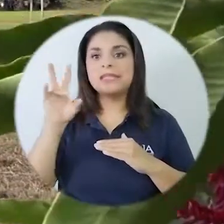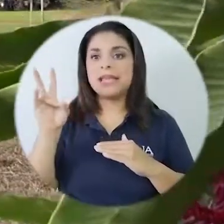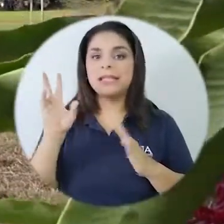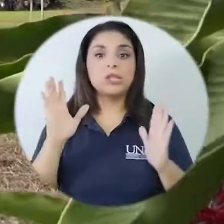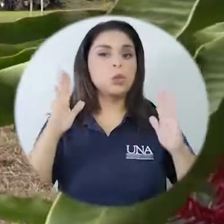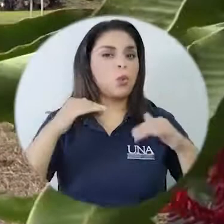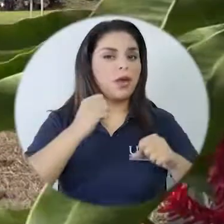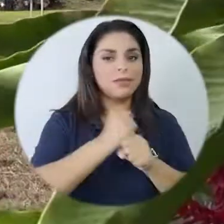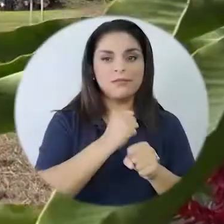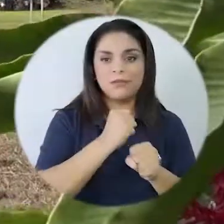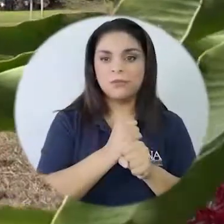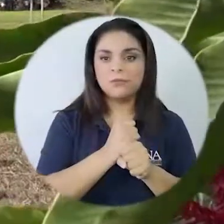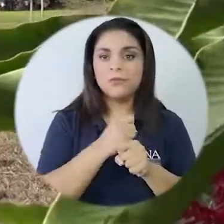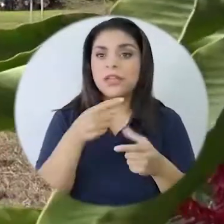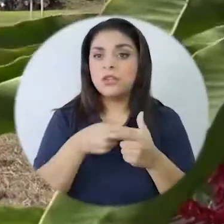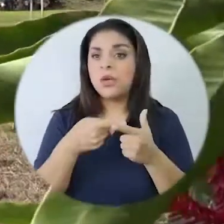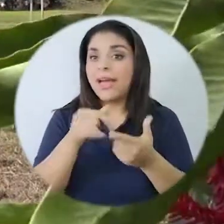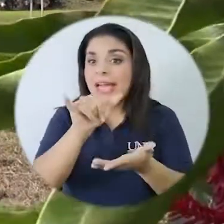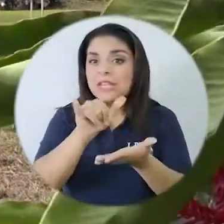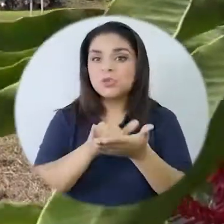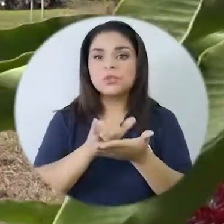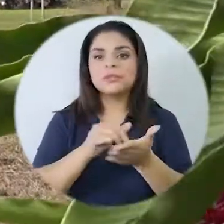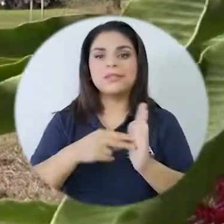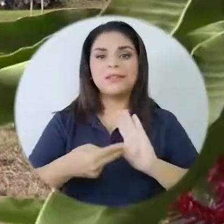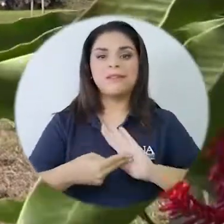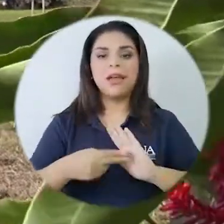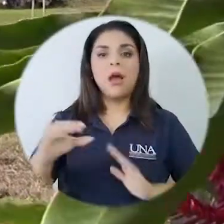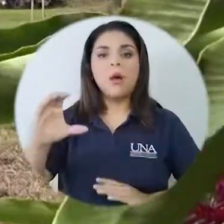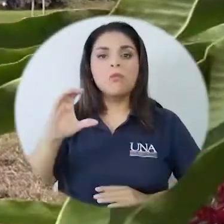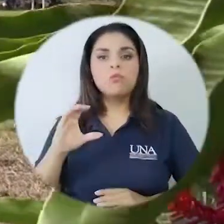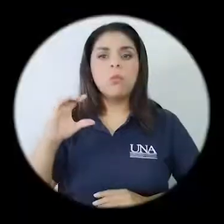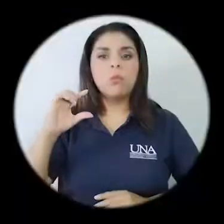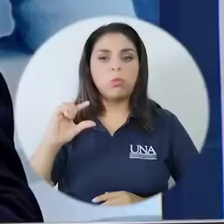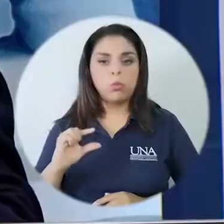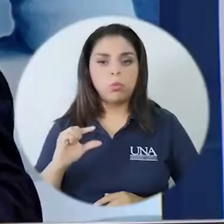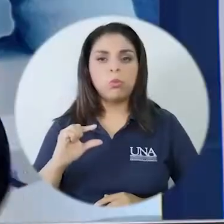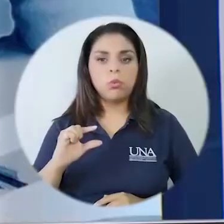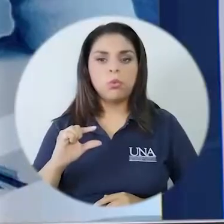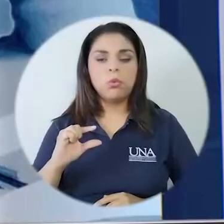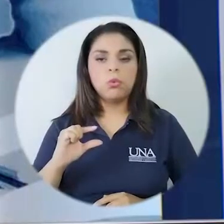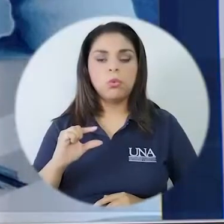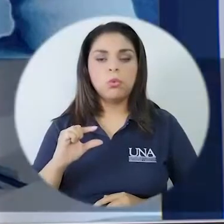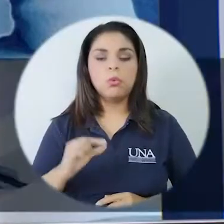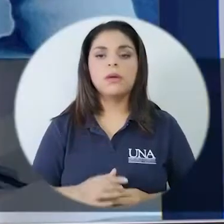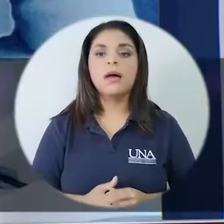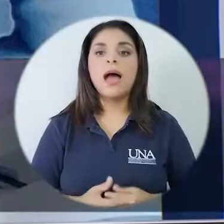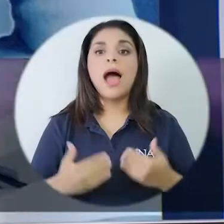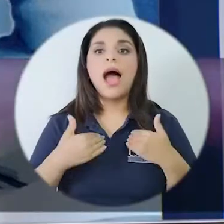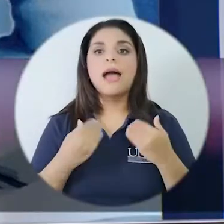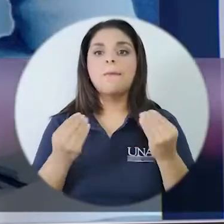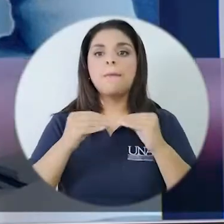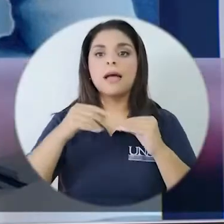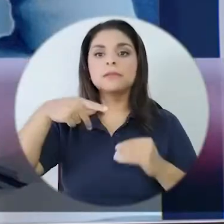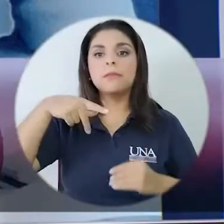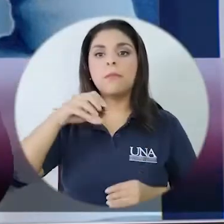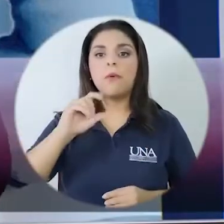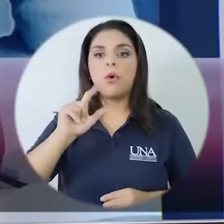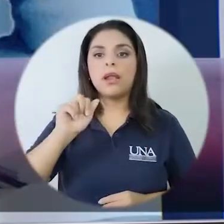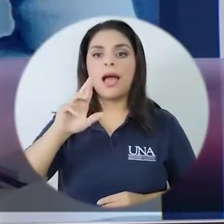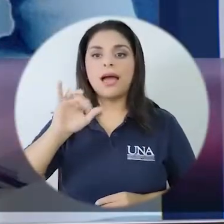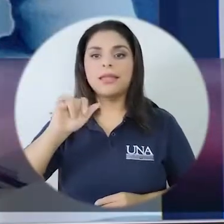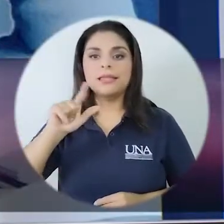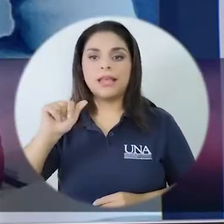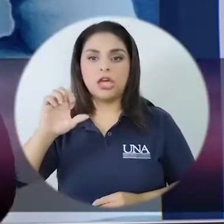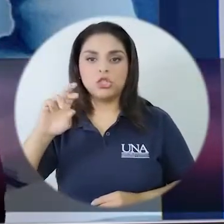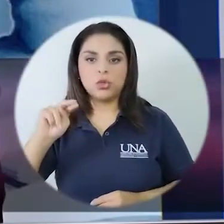26-27% de desempleo. Esto significa que los ingresos son menores, que probablemente haya más polarización, ¿verdad?, de la población